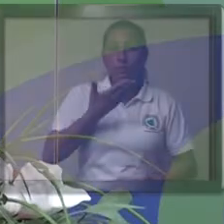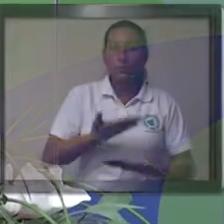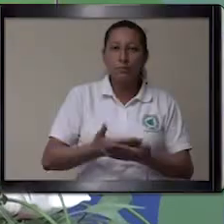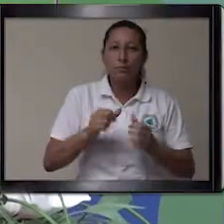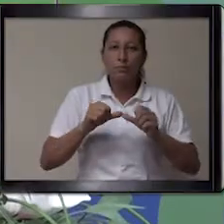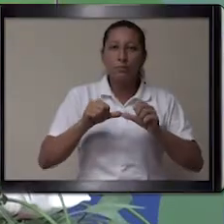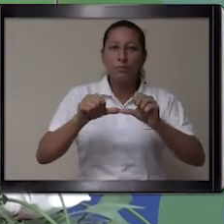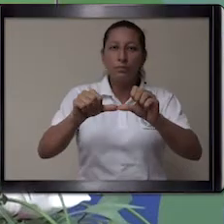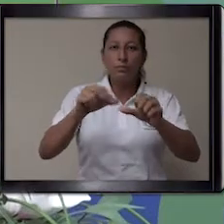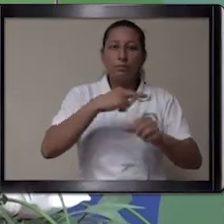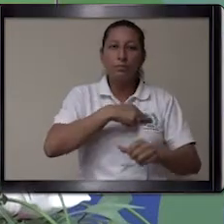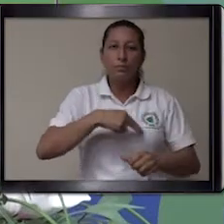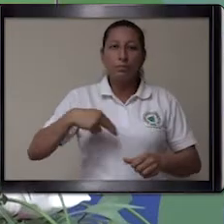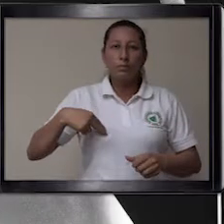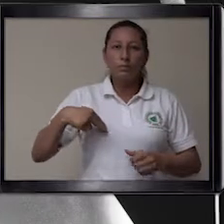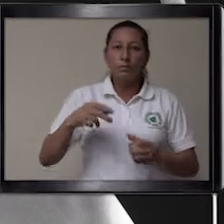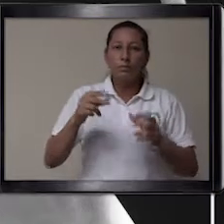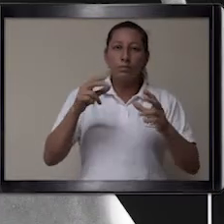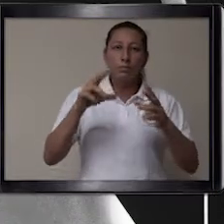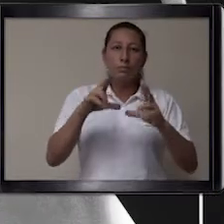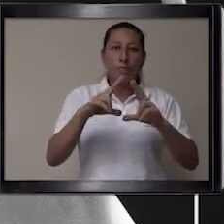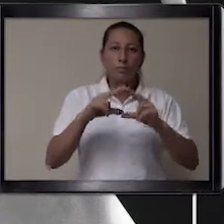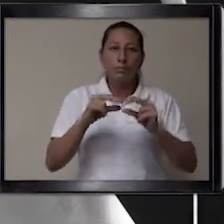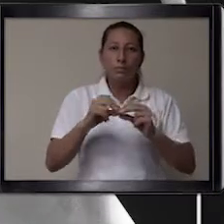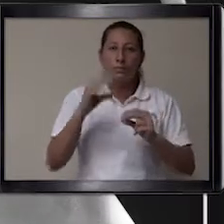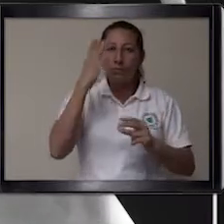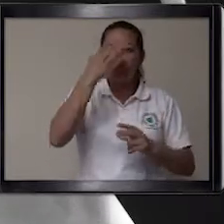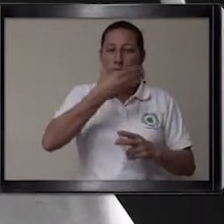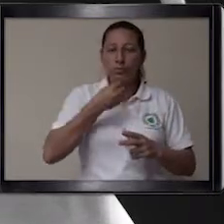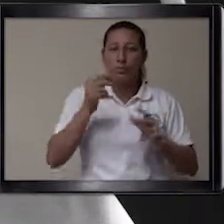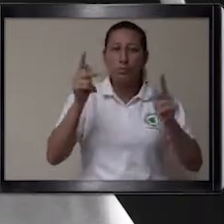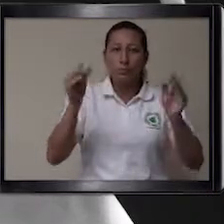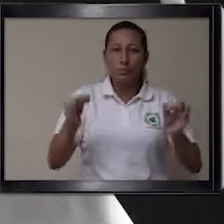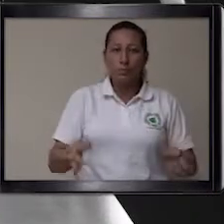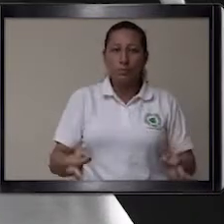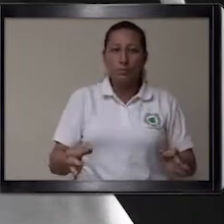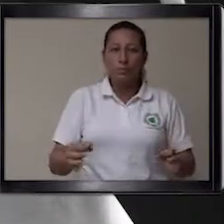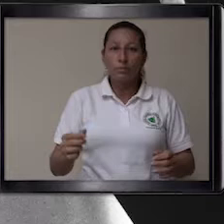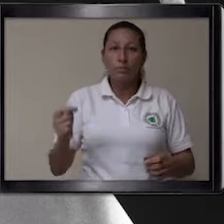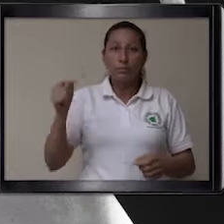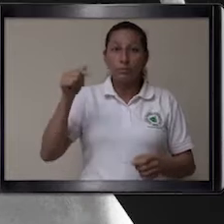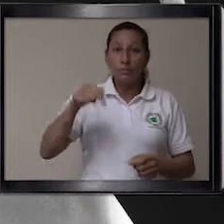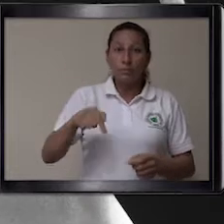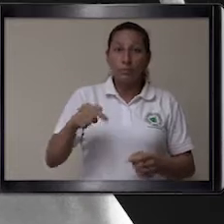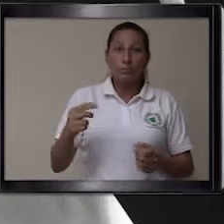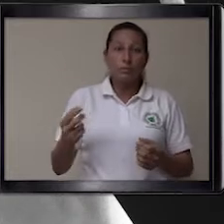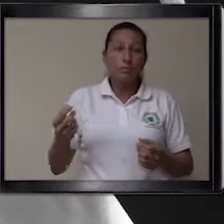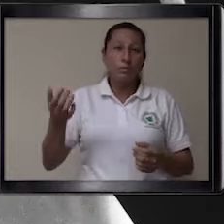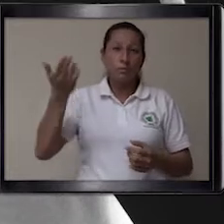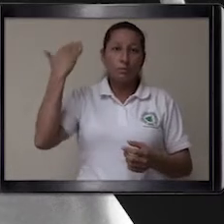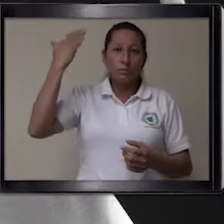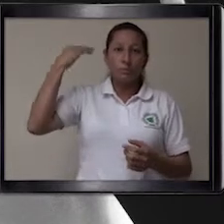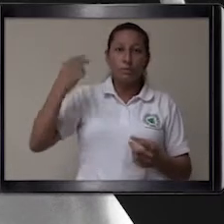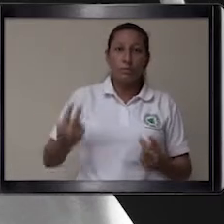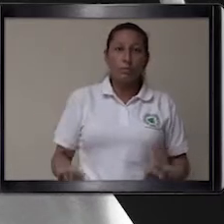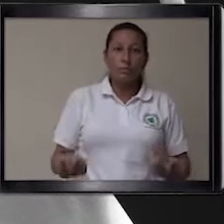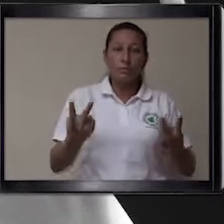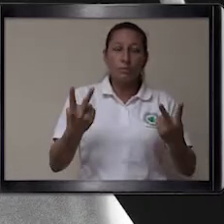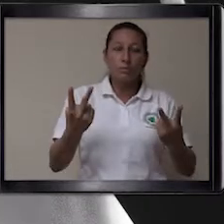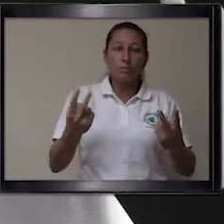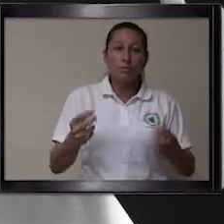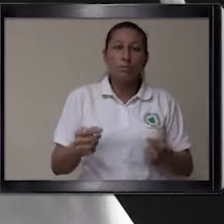Muchas gracias por continuar con nosotros en el programa Nicaragua Linda y Segura. En el segmento Historias de Vida les presentamos un especial sobre